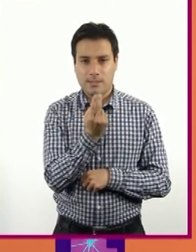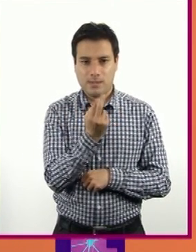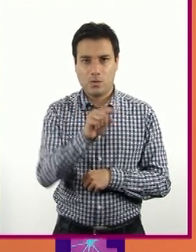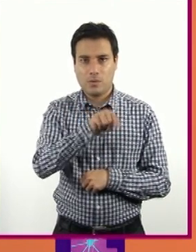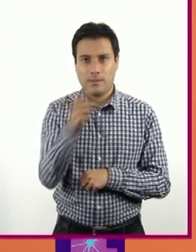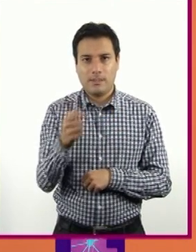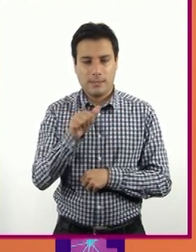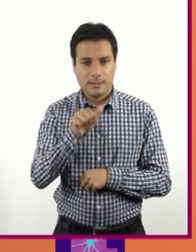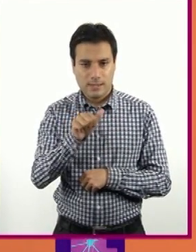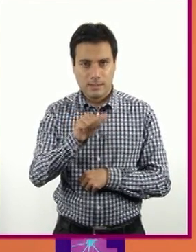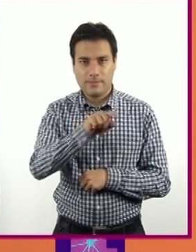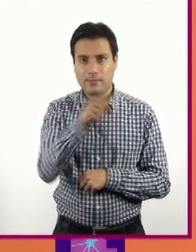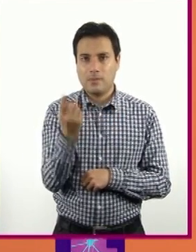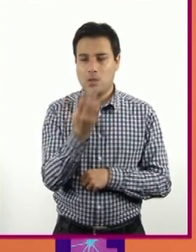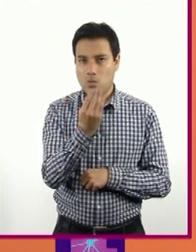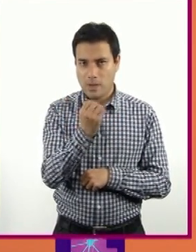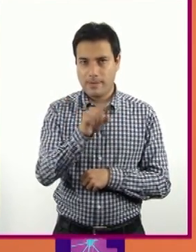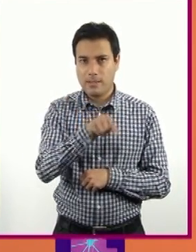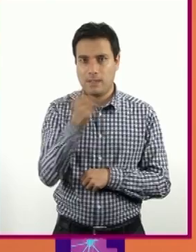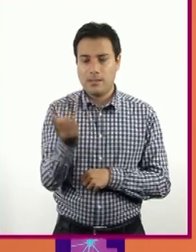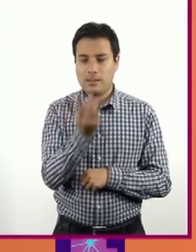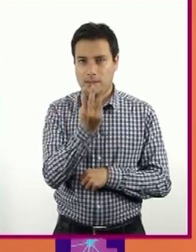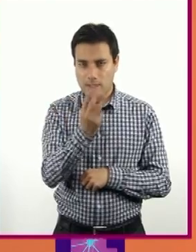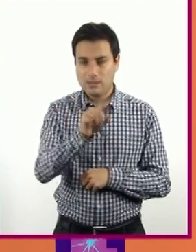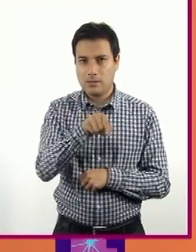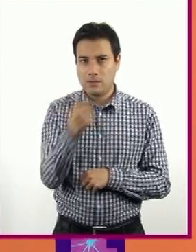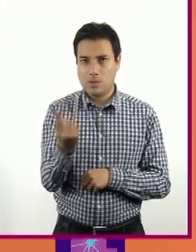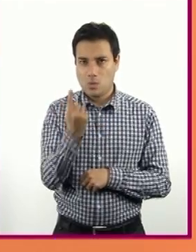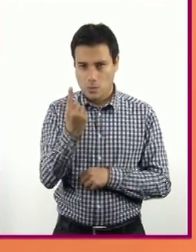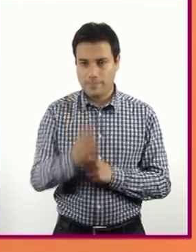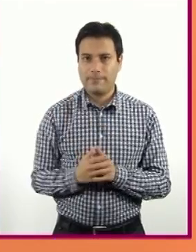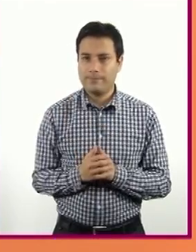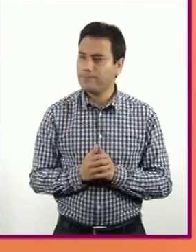16, 9, 3, 1.